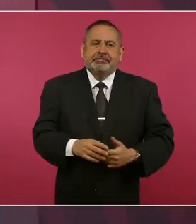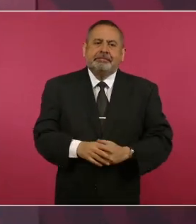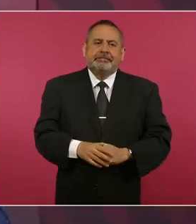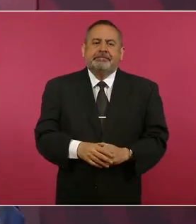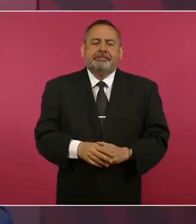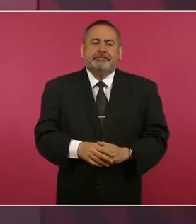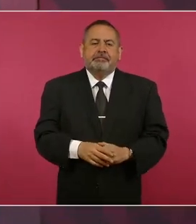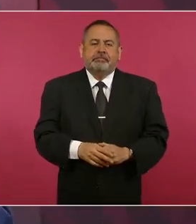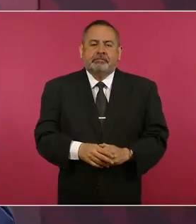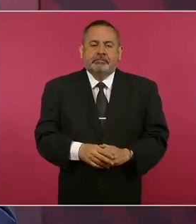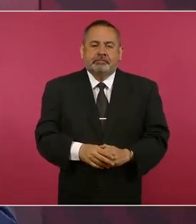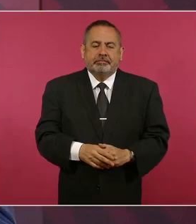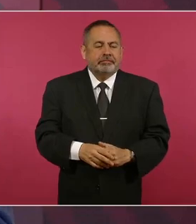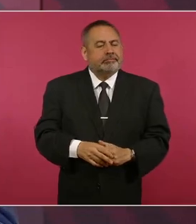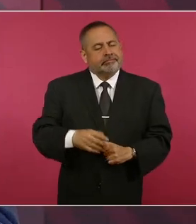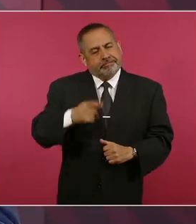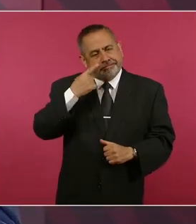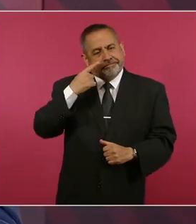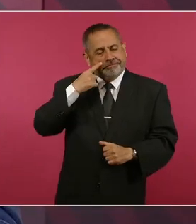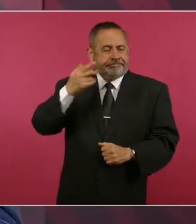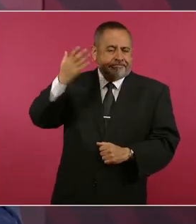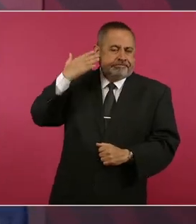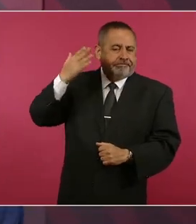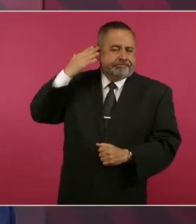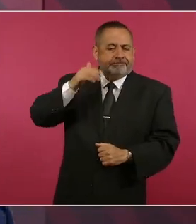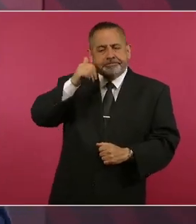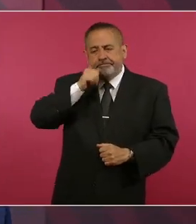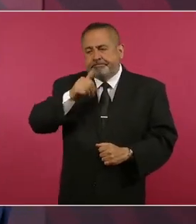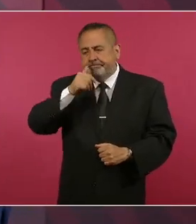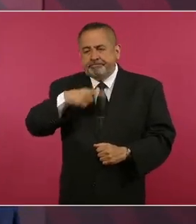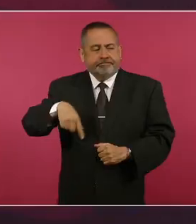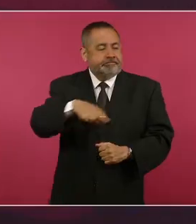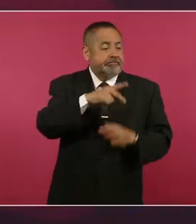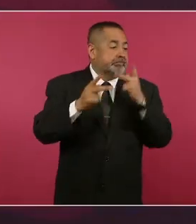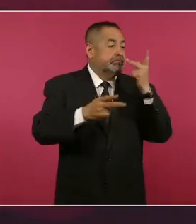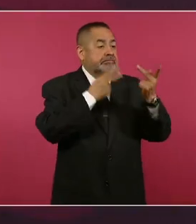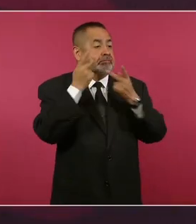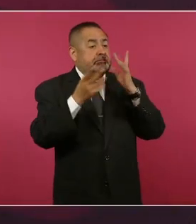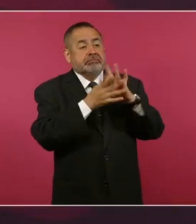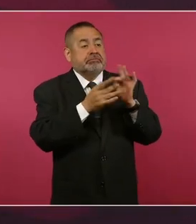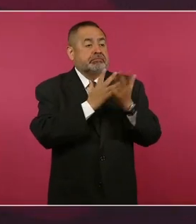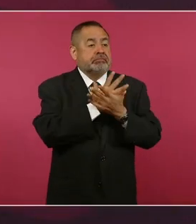siempre se perjudicaba y se mediatizaba,